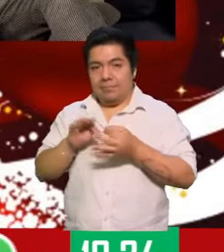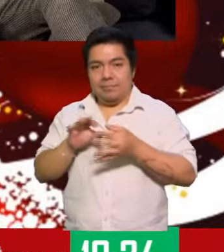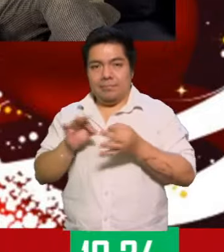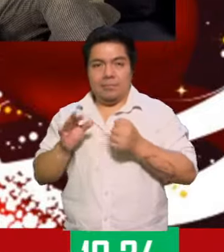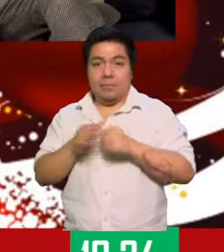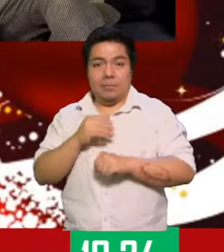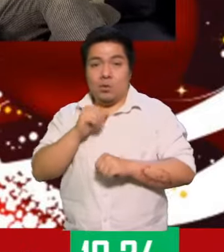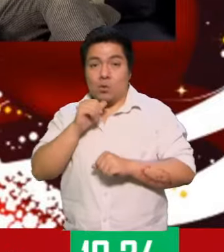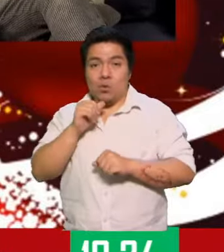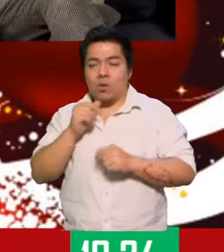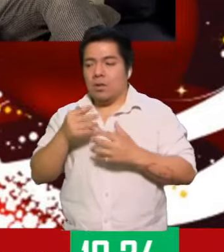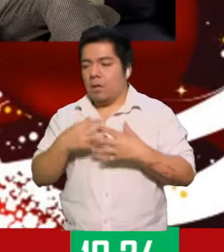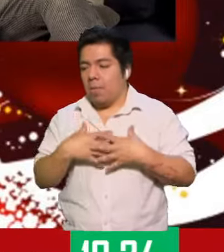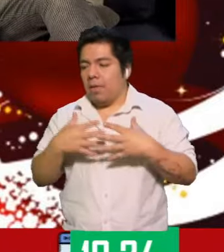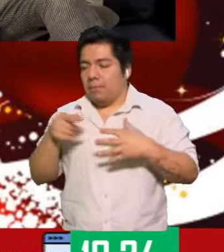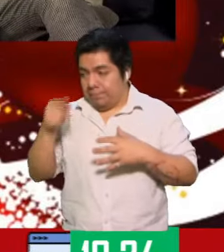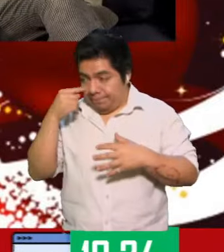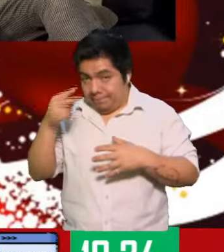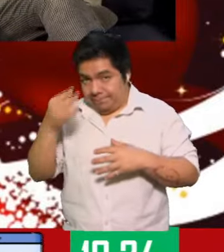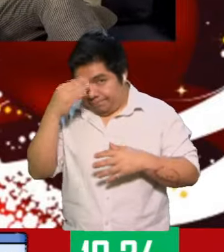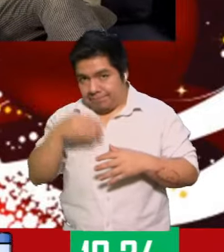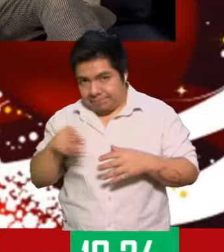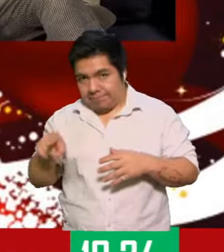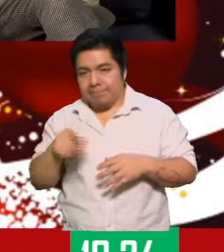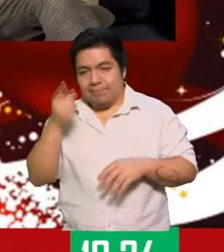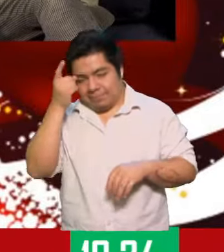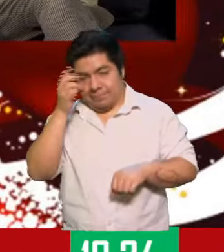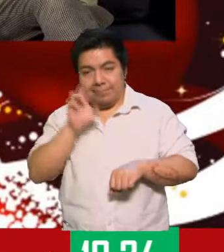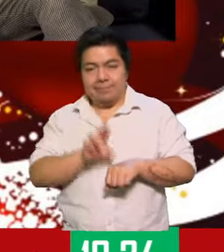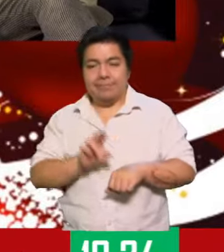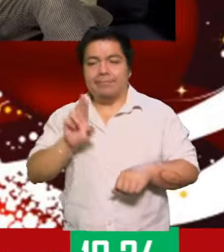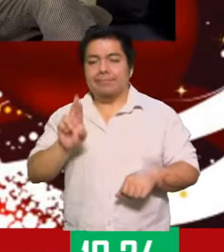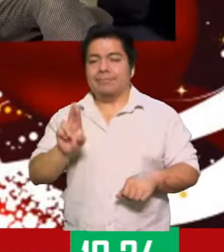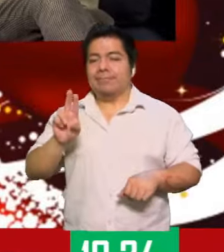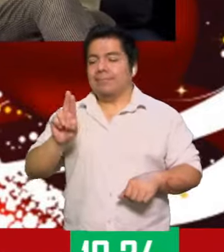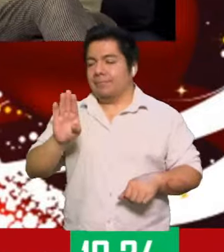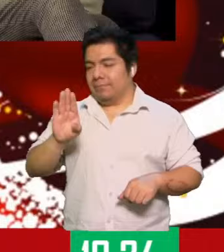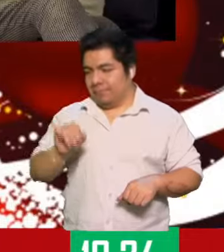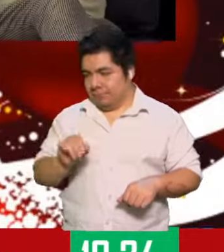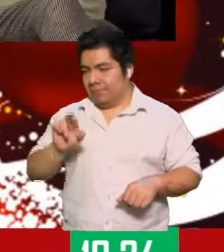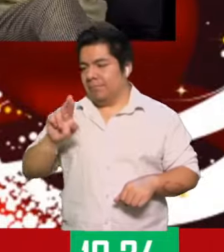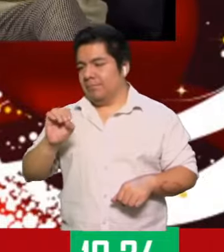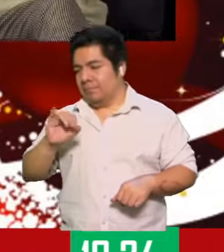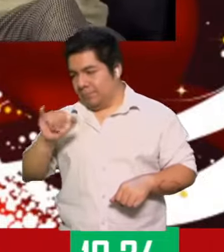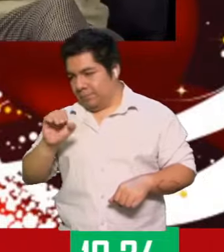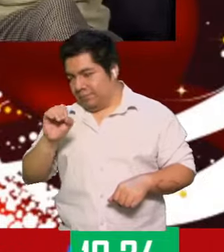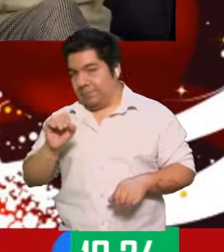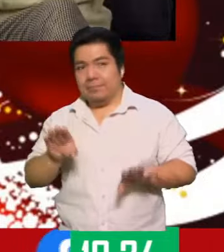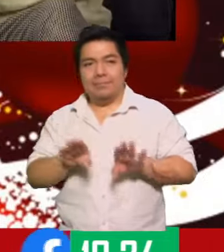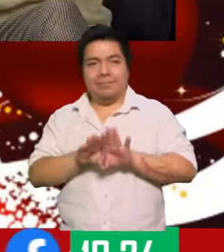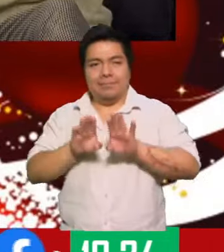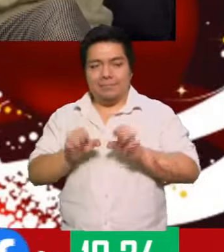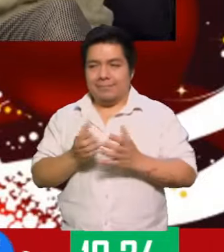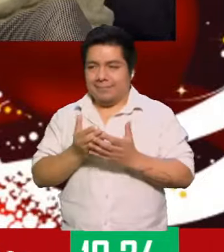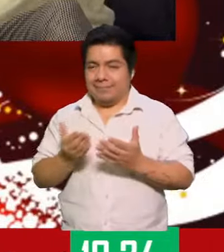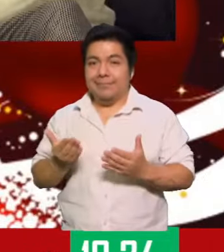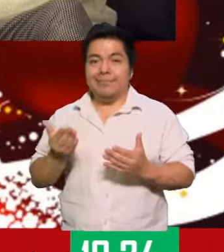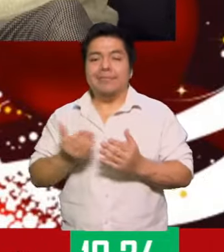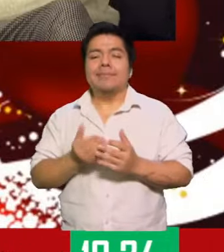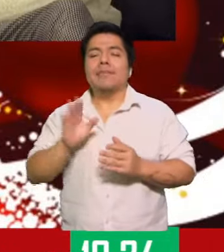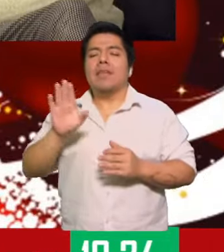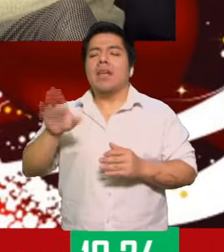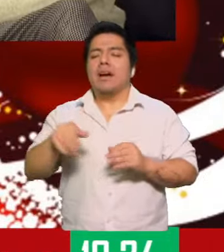debemos perdernos la este su director Rubén rojos Cómo rén oig